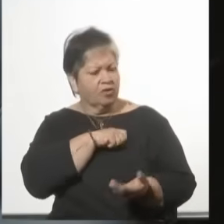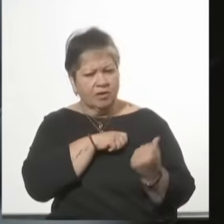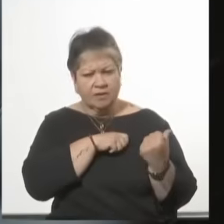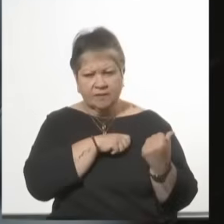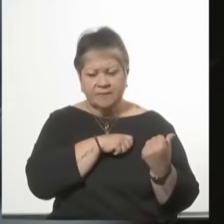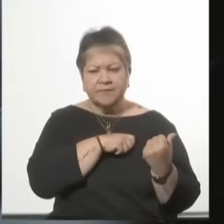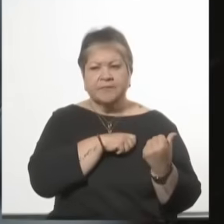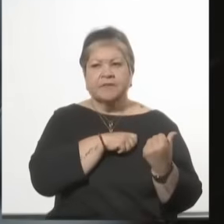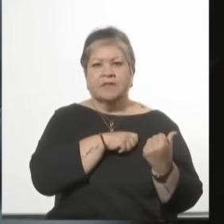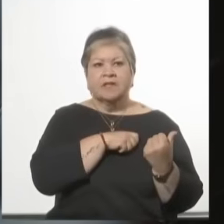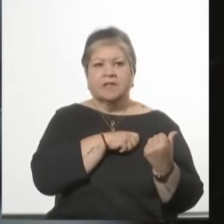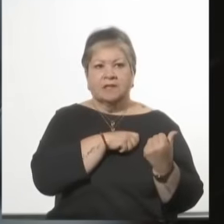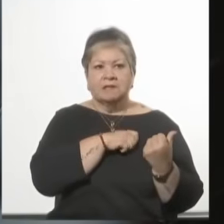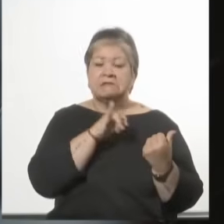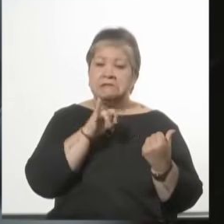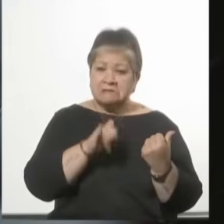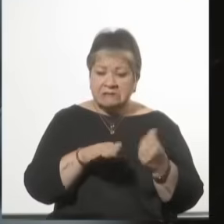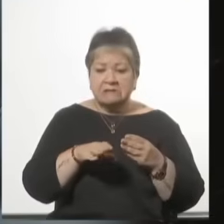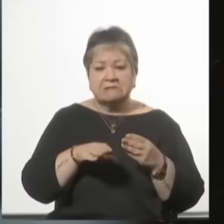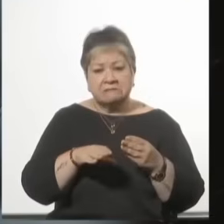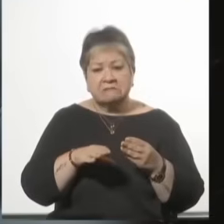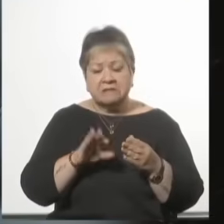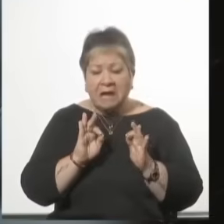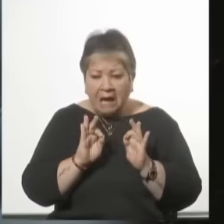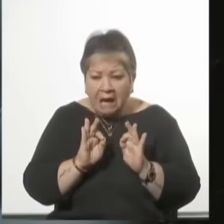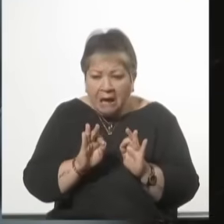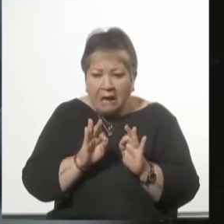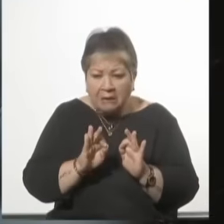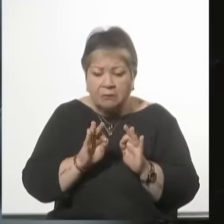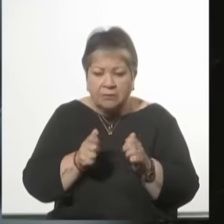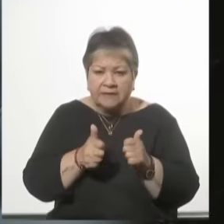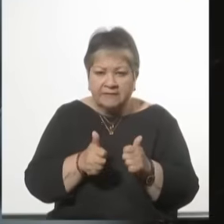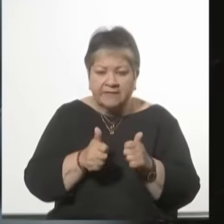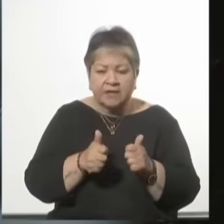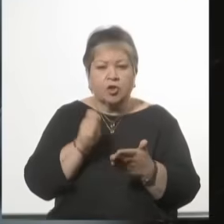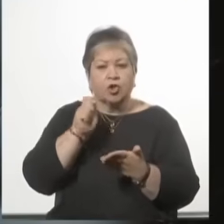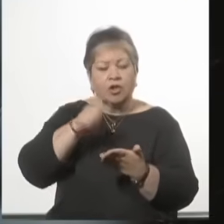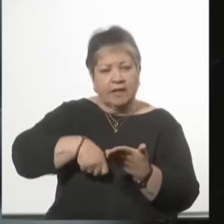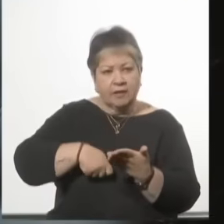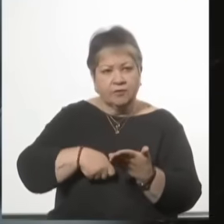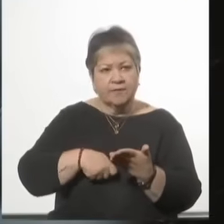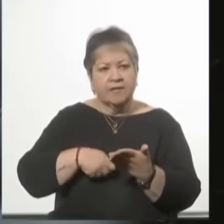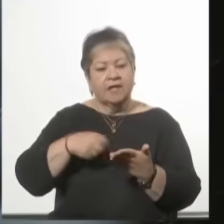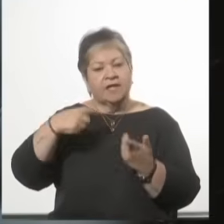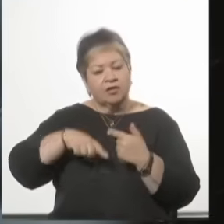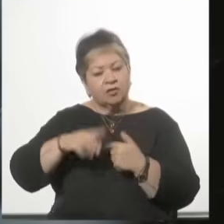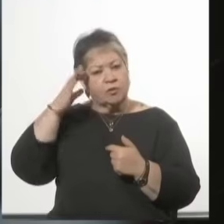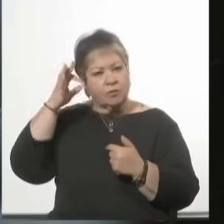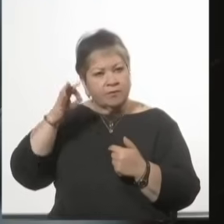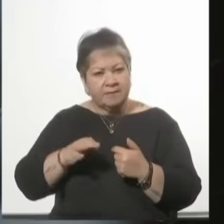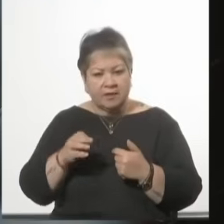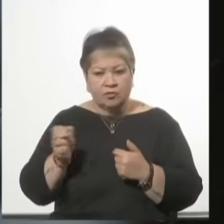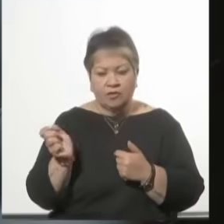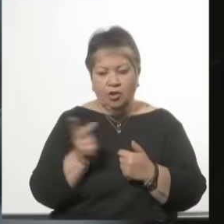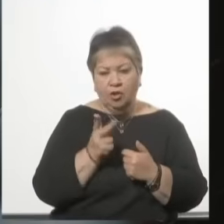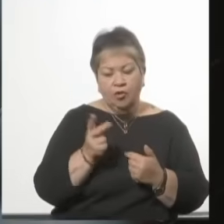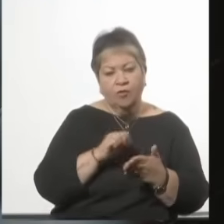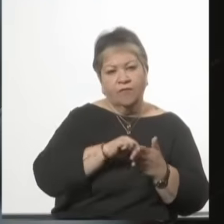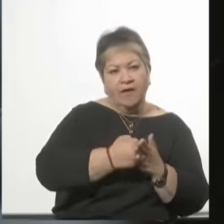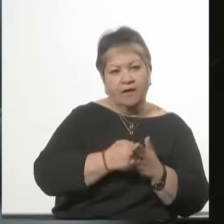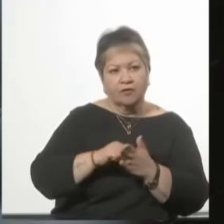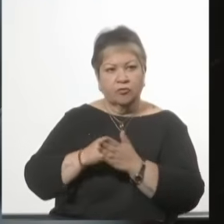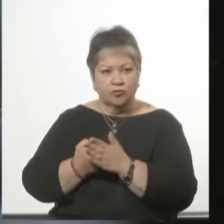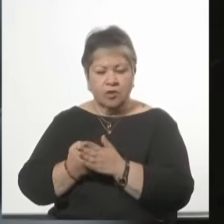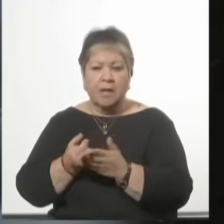que jurídicamente se ajusta al contrato. En cuanto a la garantía de fiel cumplimiento del contrato de Eurocommerce Limitada, informa